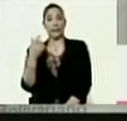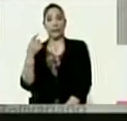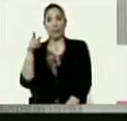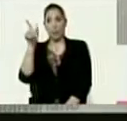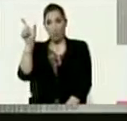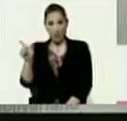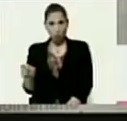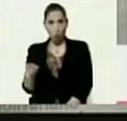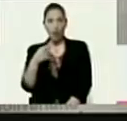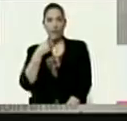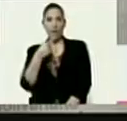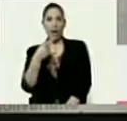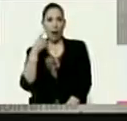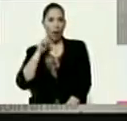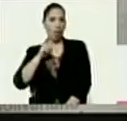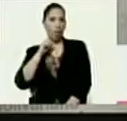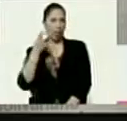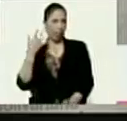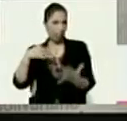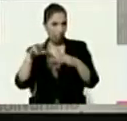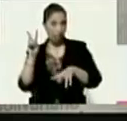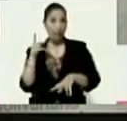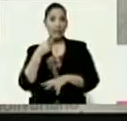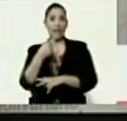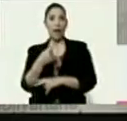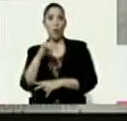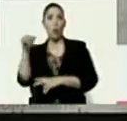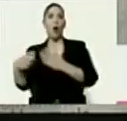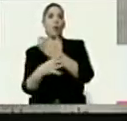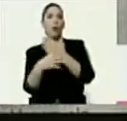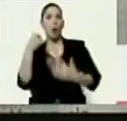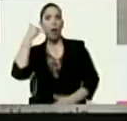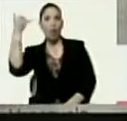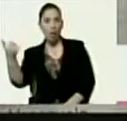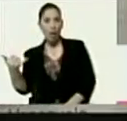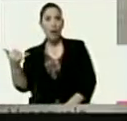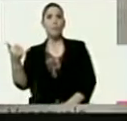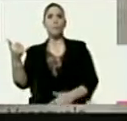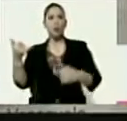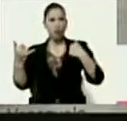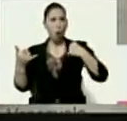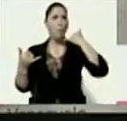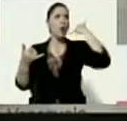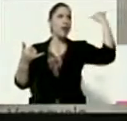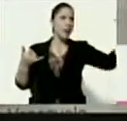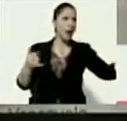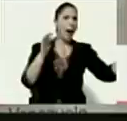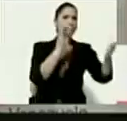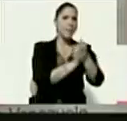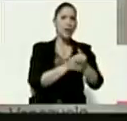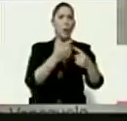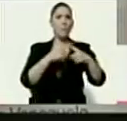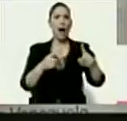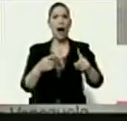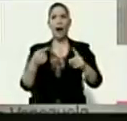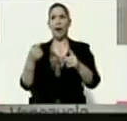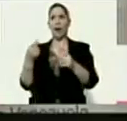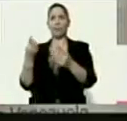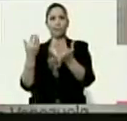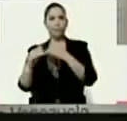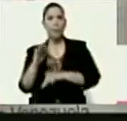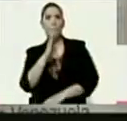y llamaron a Juan Guaidó y le dijeron que le tenían 2.000 millones de dólares, y él les dijo: yo voy a llamar a un amigo mío, te va a llamar para que lo pases a una cuenta